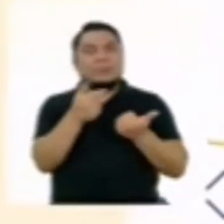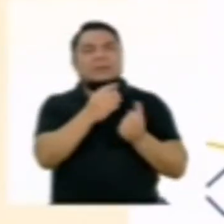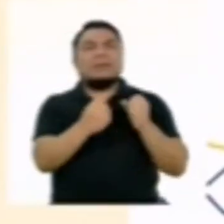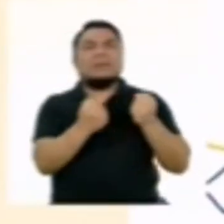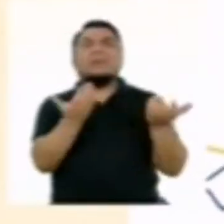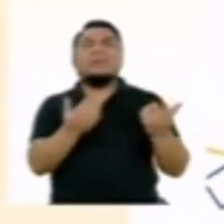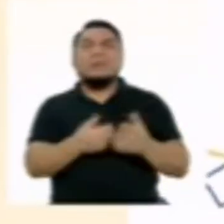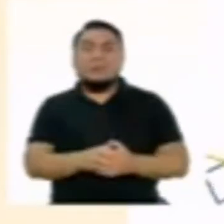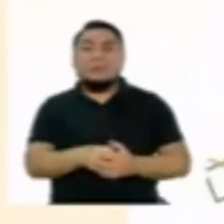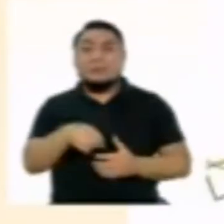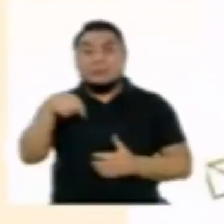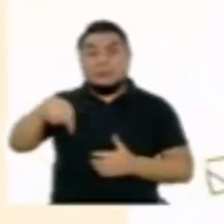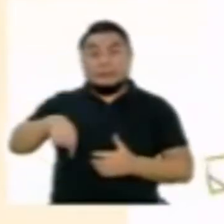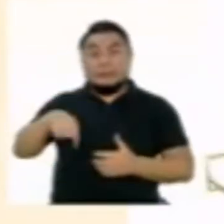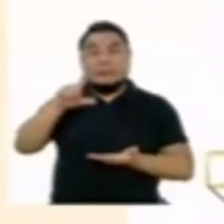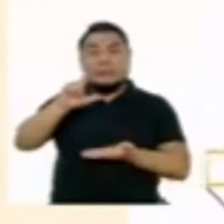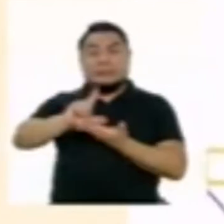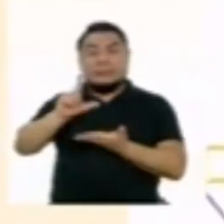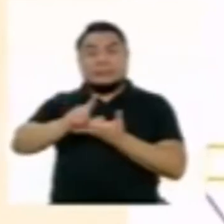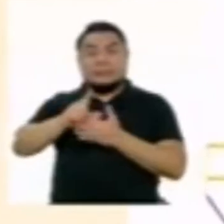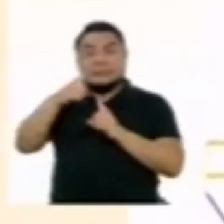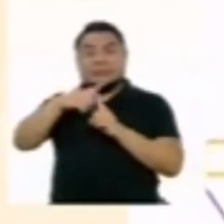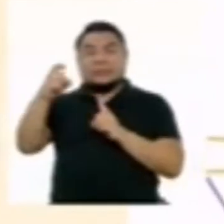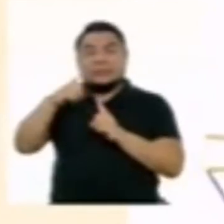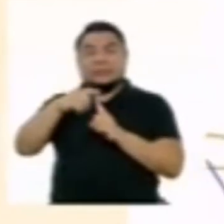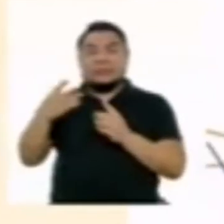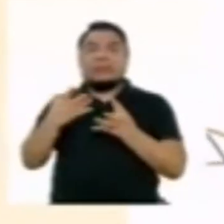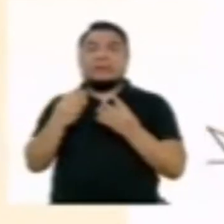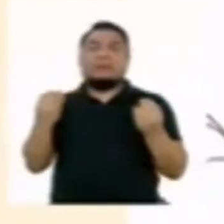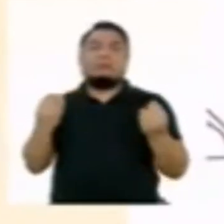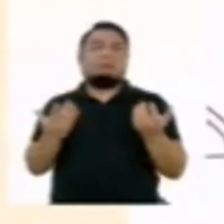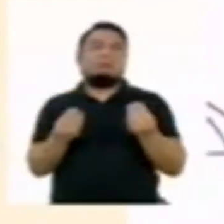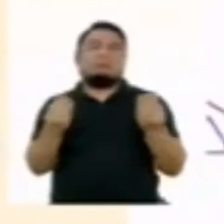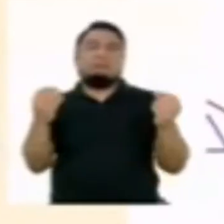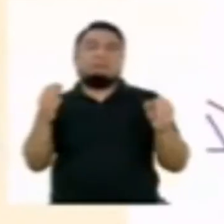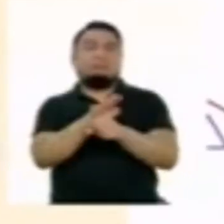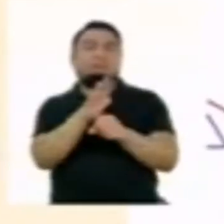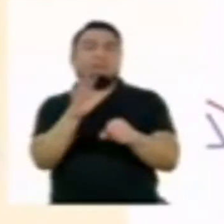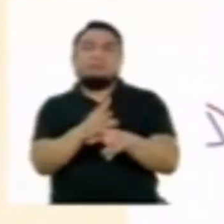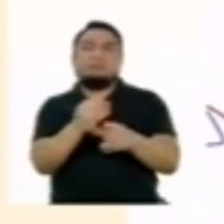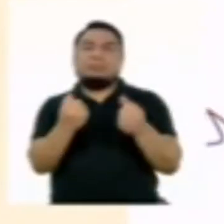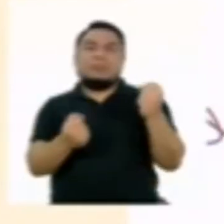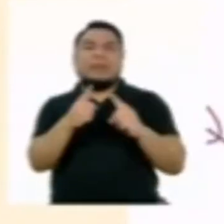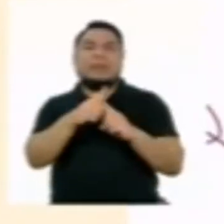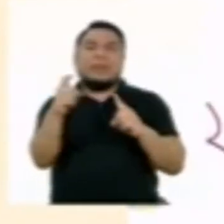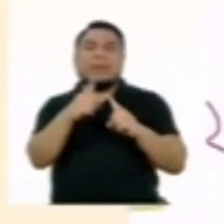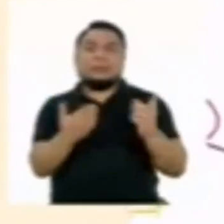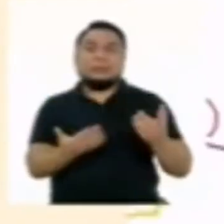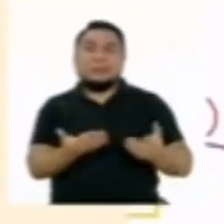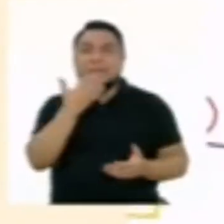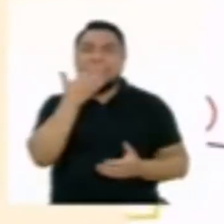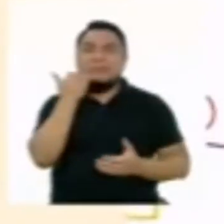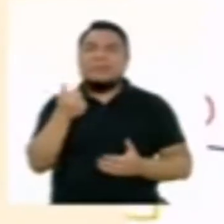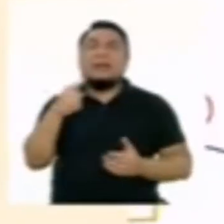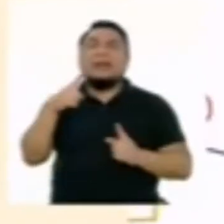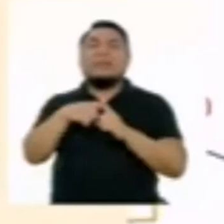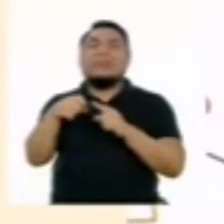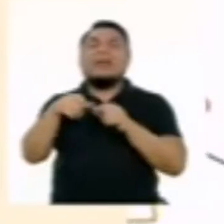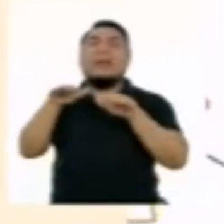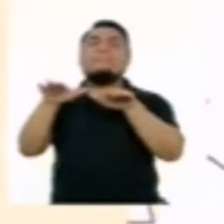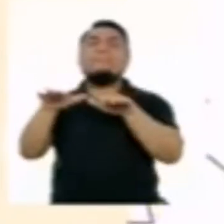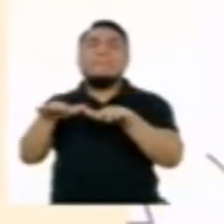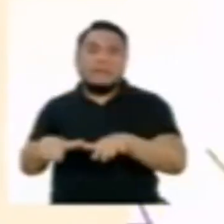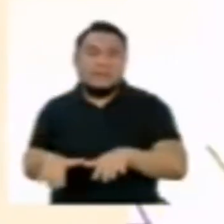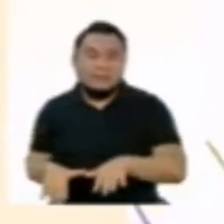ejemplo, en Lima los taxis sobrepasan la demanda de la población. Una medida podría ser controlar la flota de